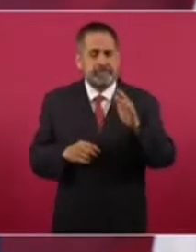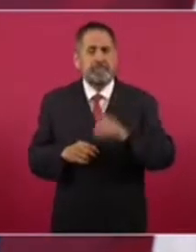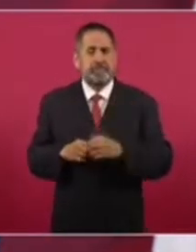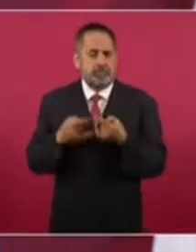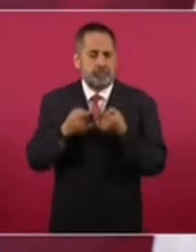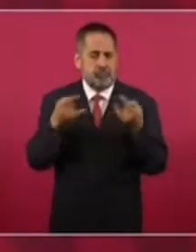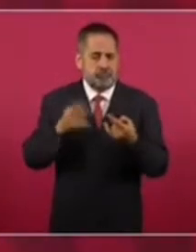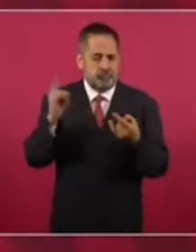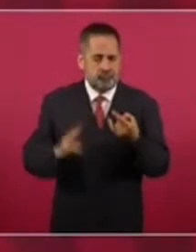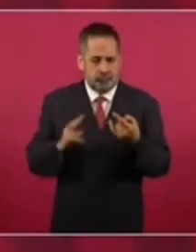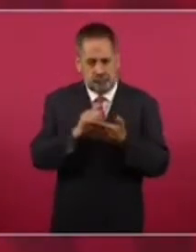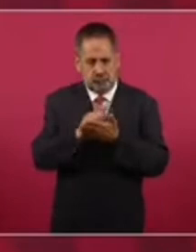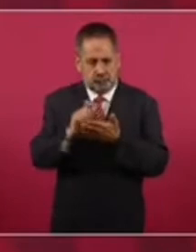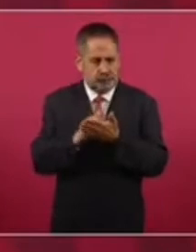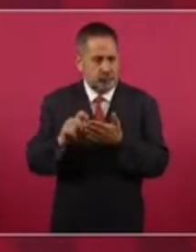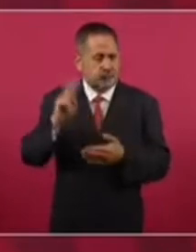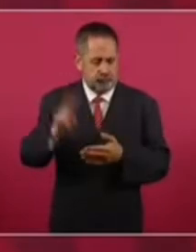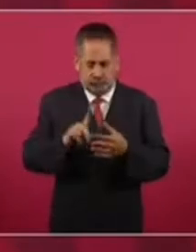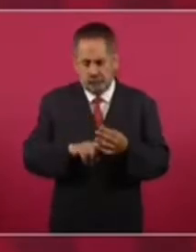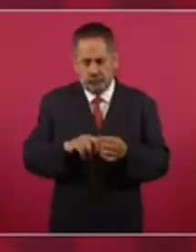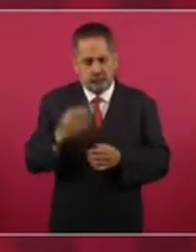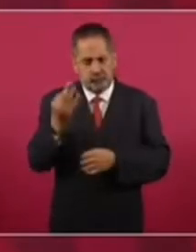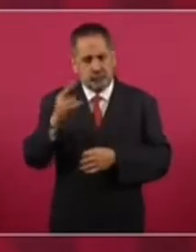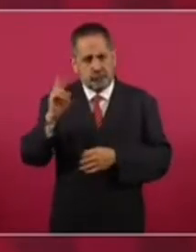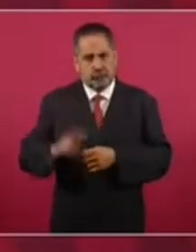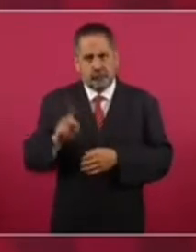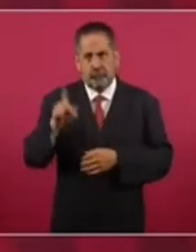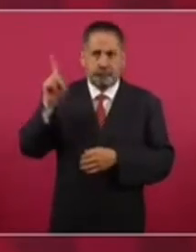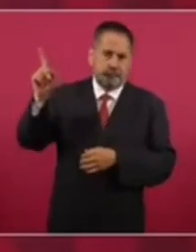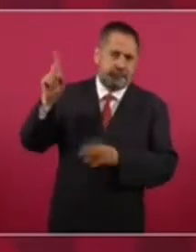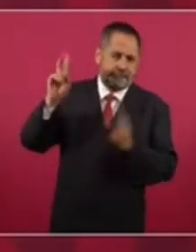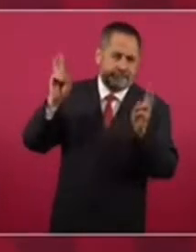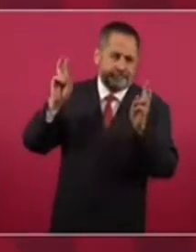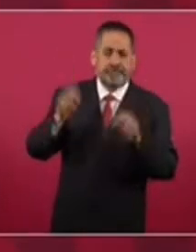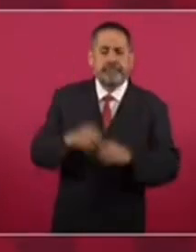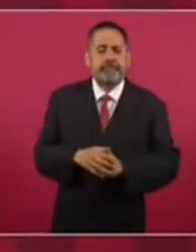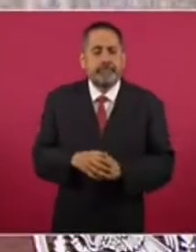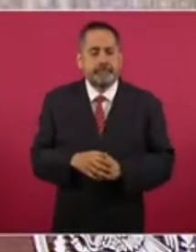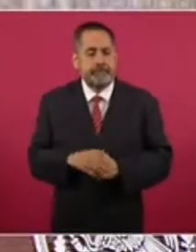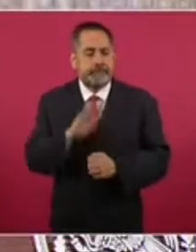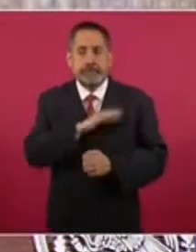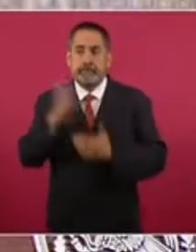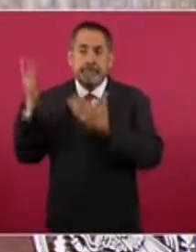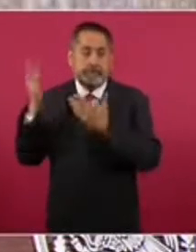historia verdadera de la Nueva España. O sea, ahí empezó